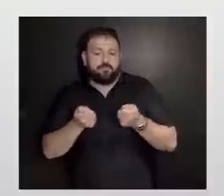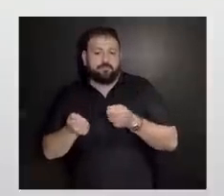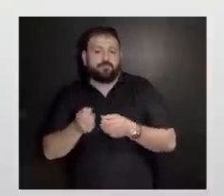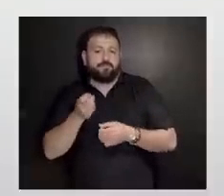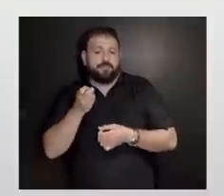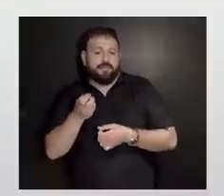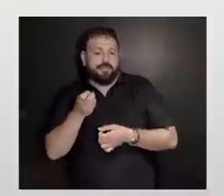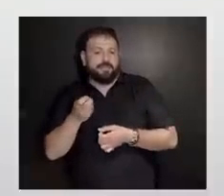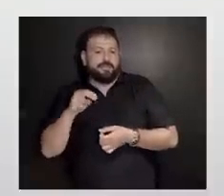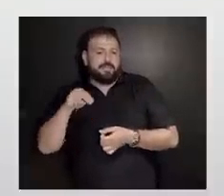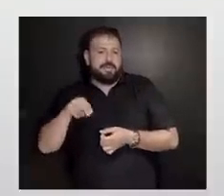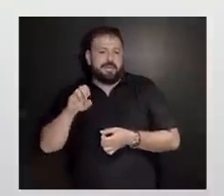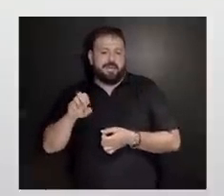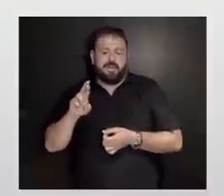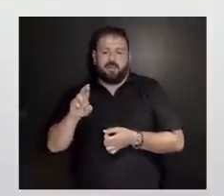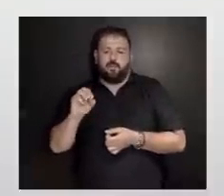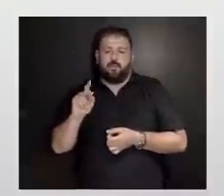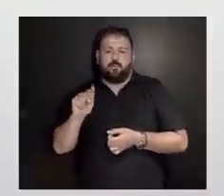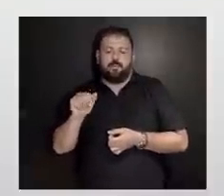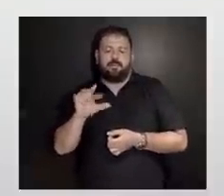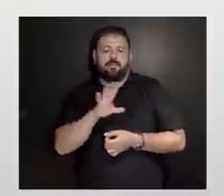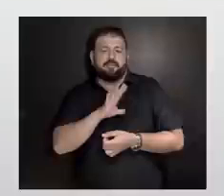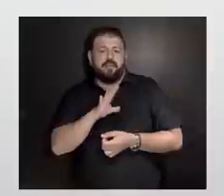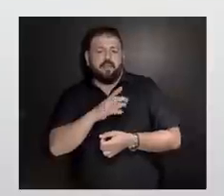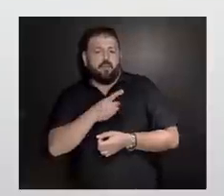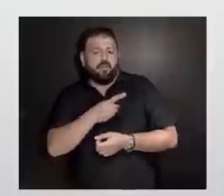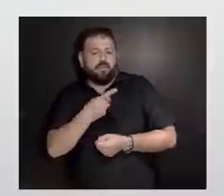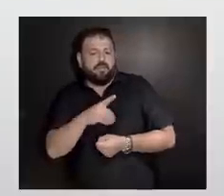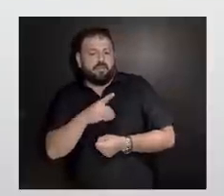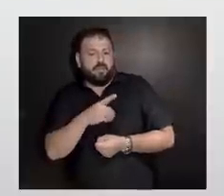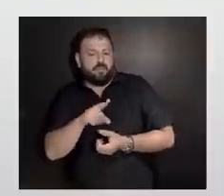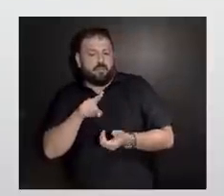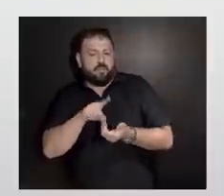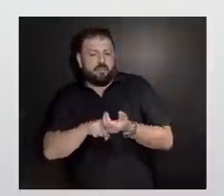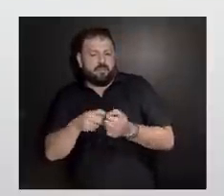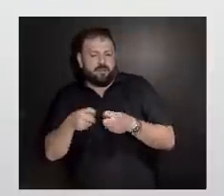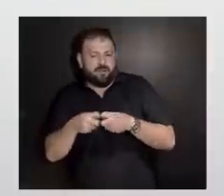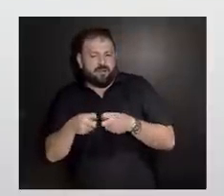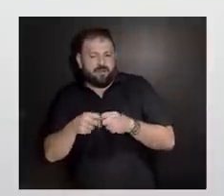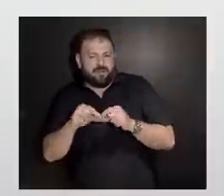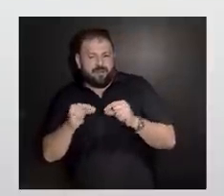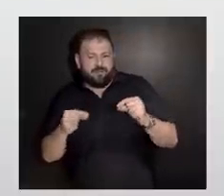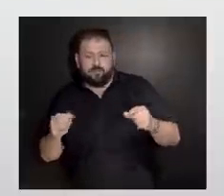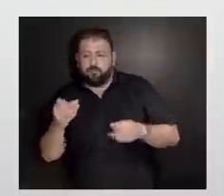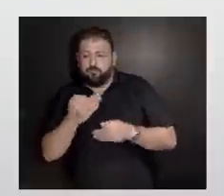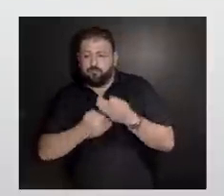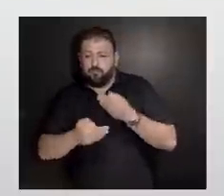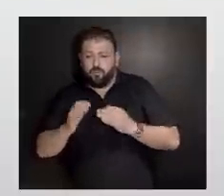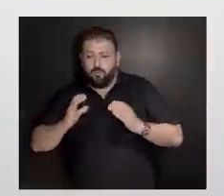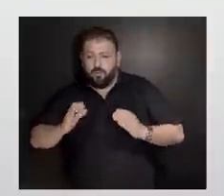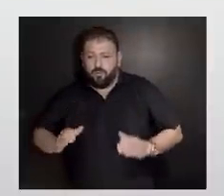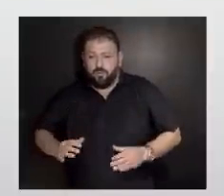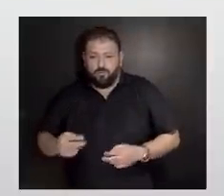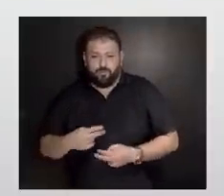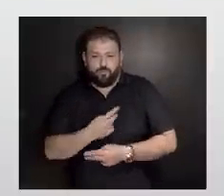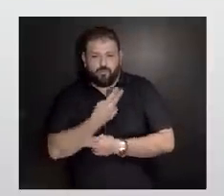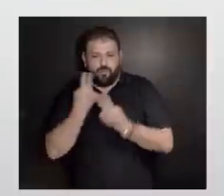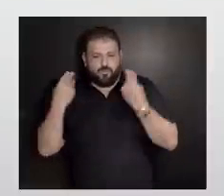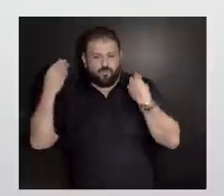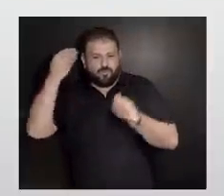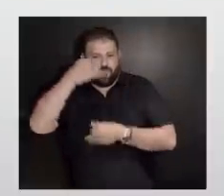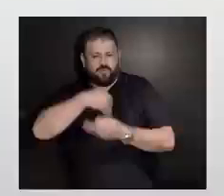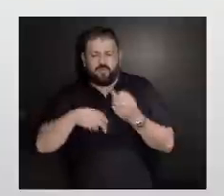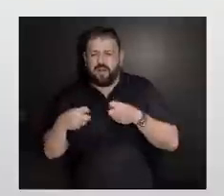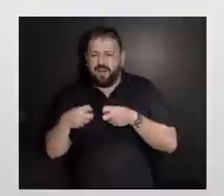tal significa un daño al nervio. El problema es que nosotros tenemos nervios en todo el cuerpo. Entonces lo que pasa es que si